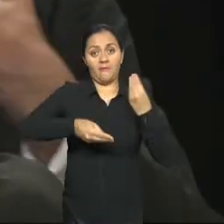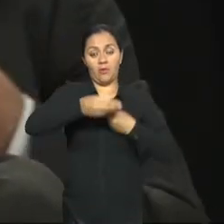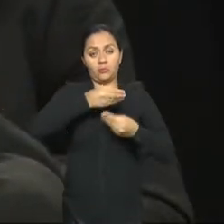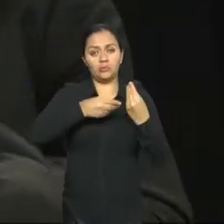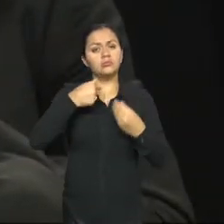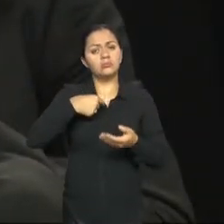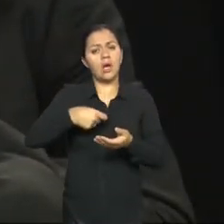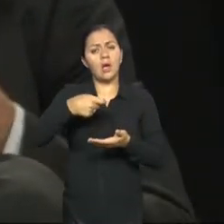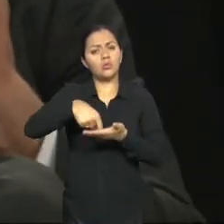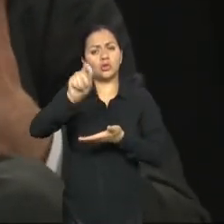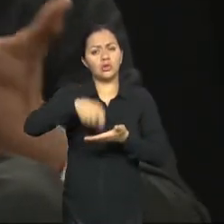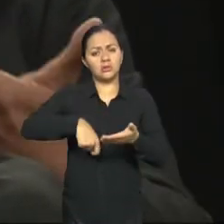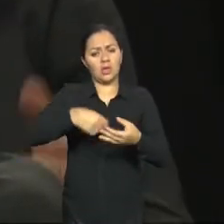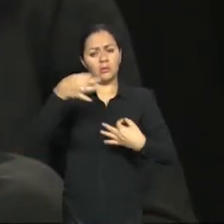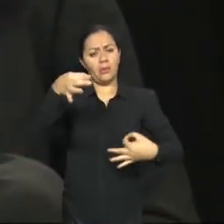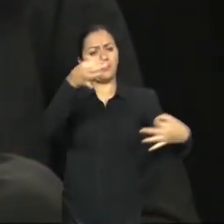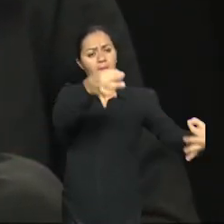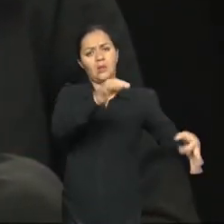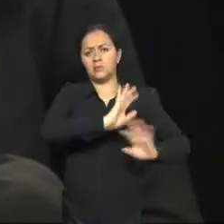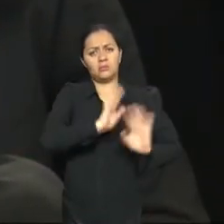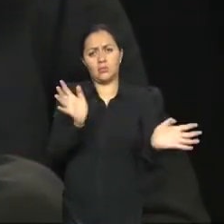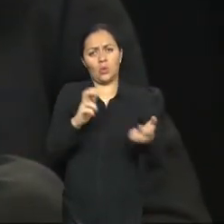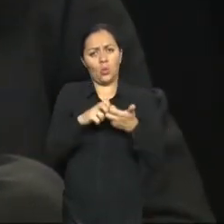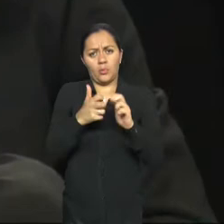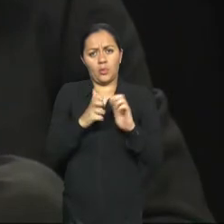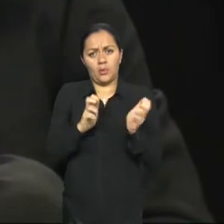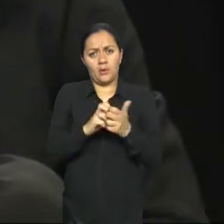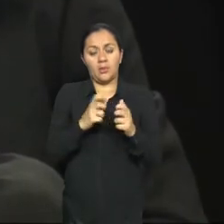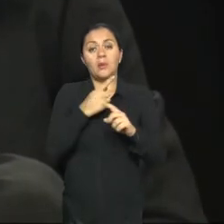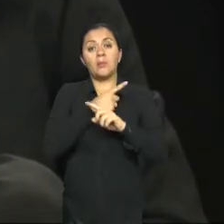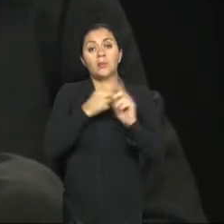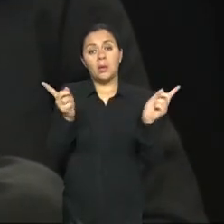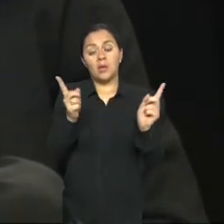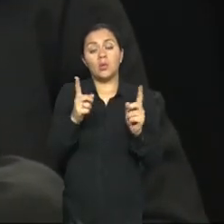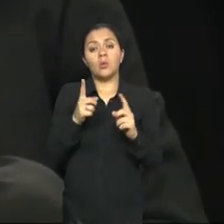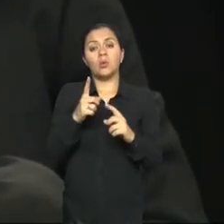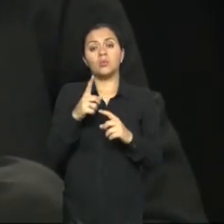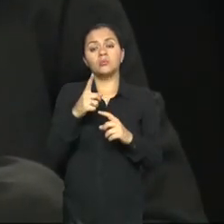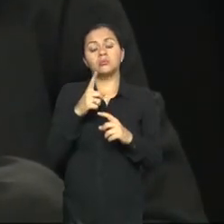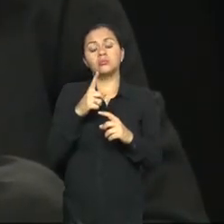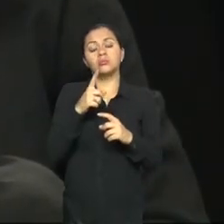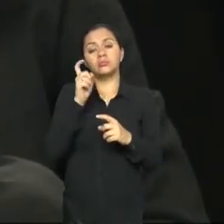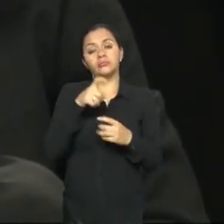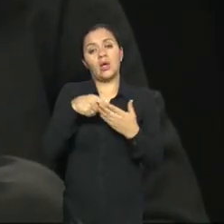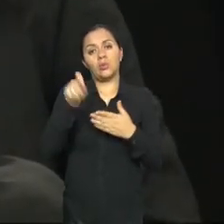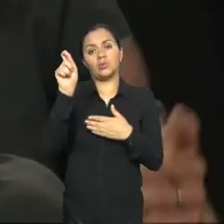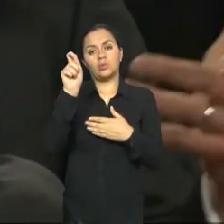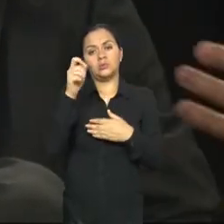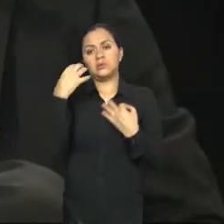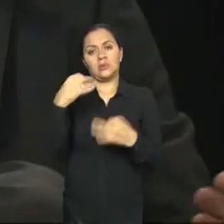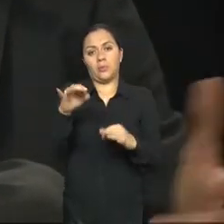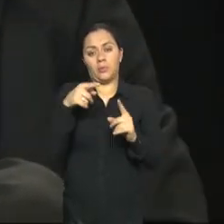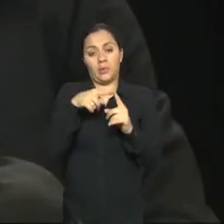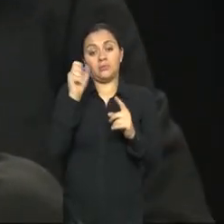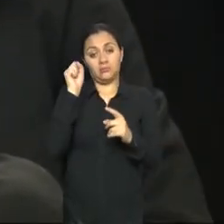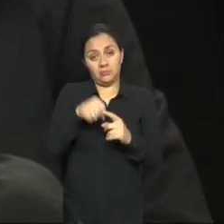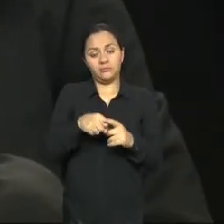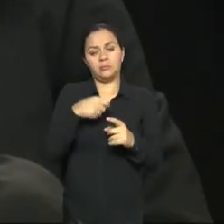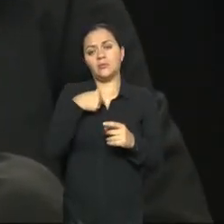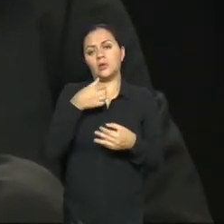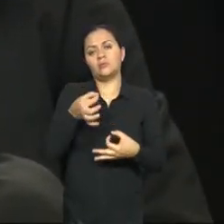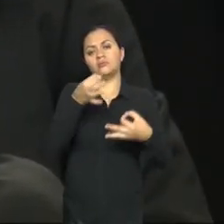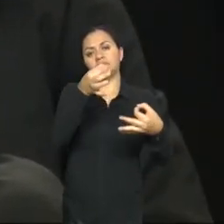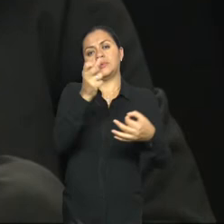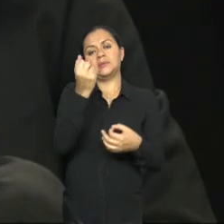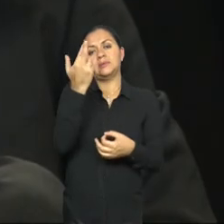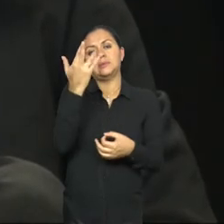me puedes autorizar a mí, sin tener una relación, obviamente, de familiaridad, pero tú me puedes hacer una autorización simple en la cual yo puedo acceder al